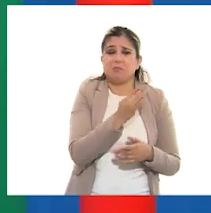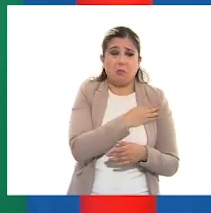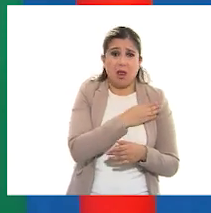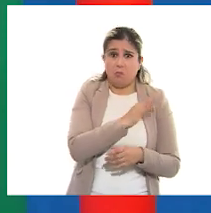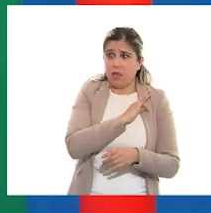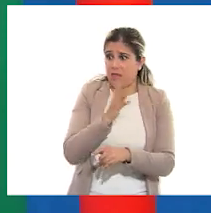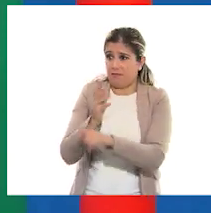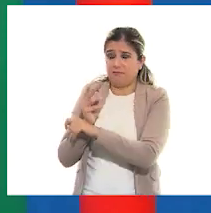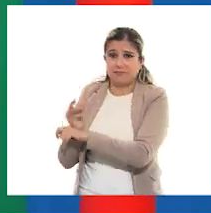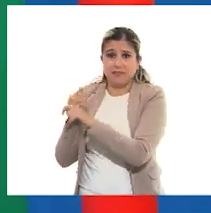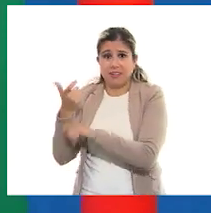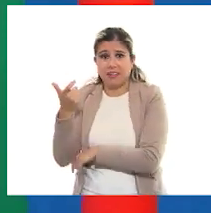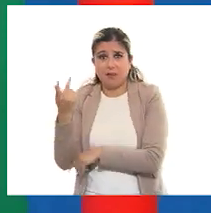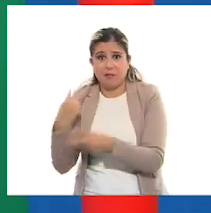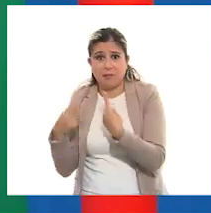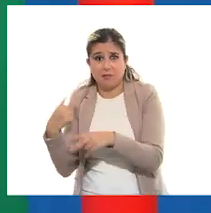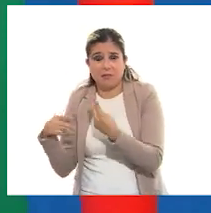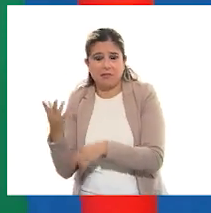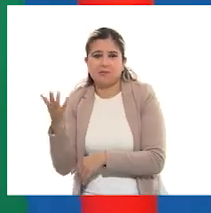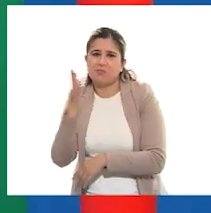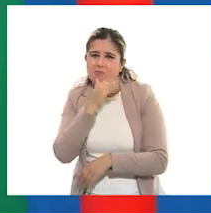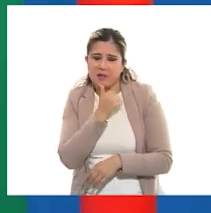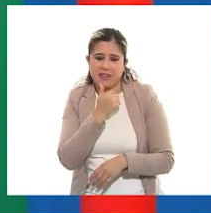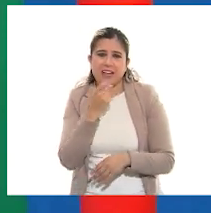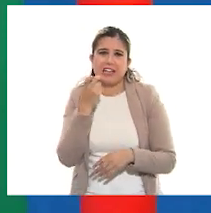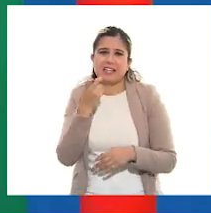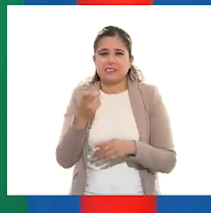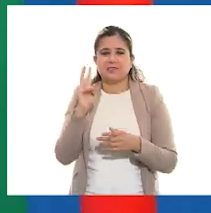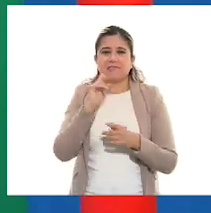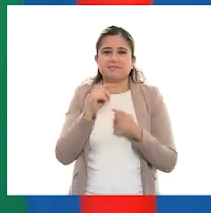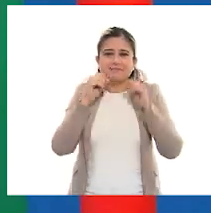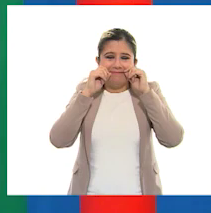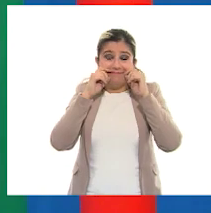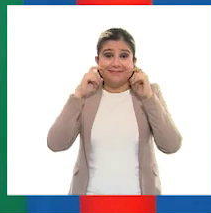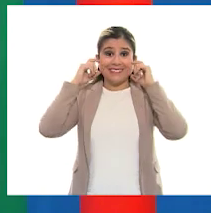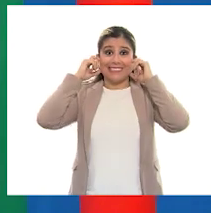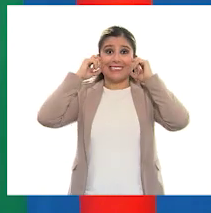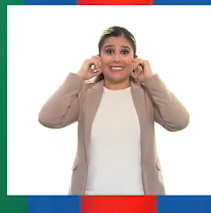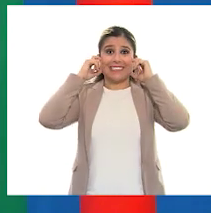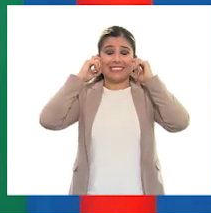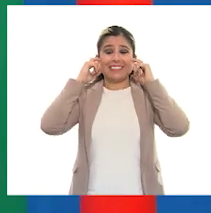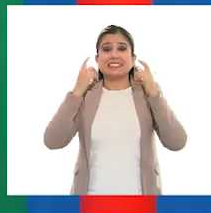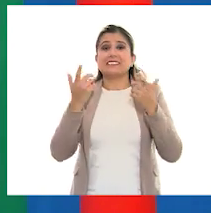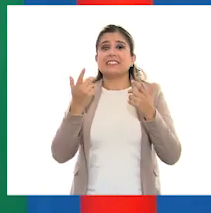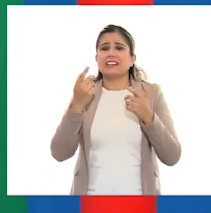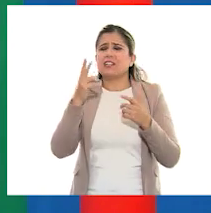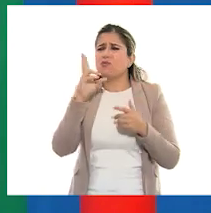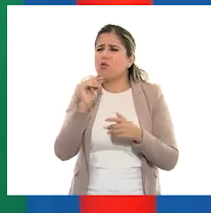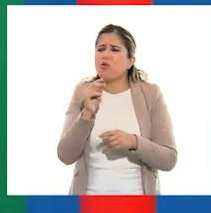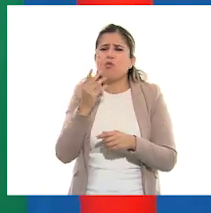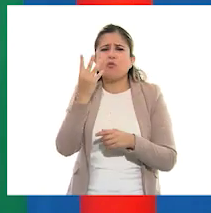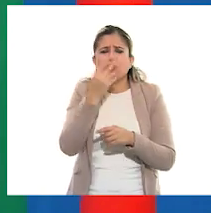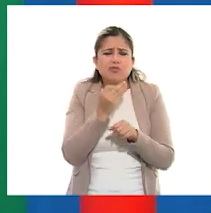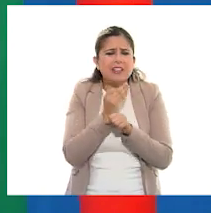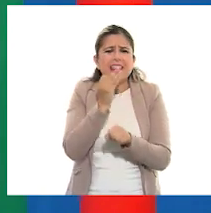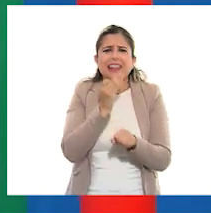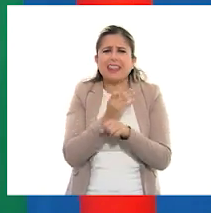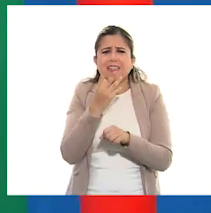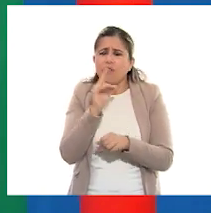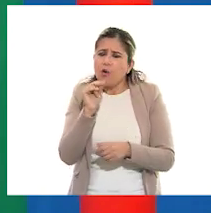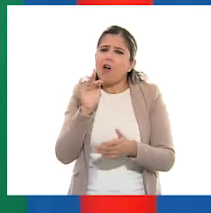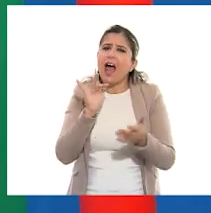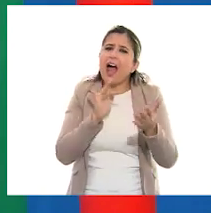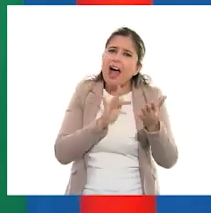repara muros. Dos puntos rosados aparecieron en las mejillas de Violet. No es simpatía, tío Estefan, es